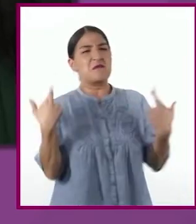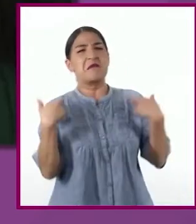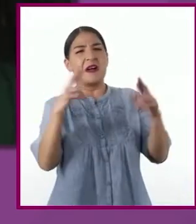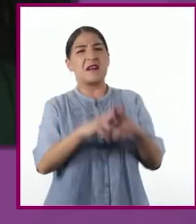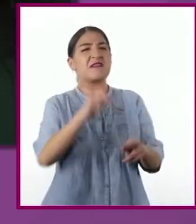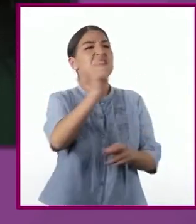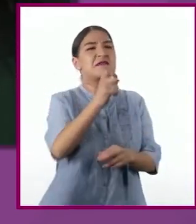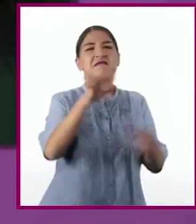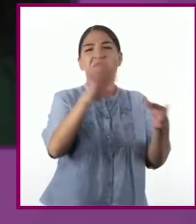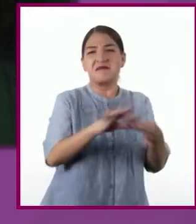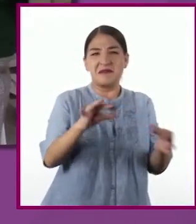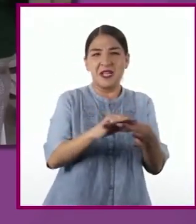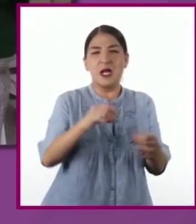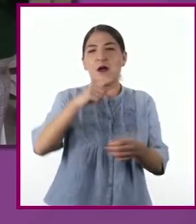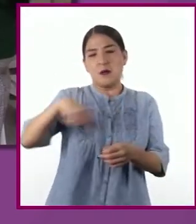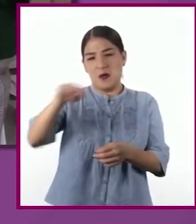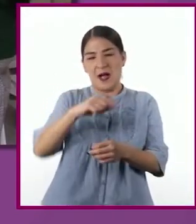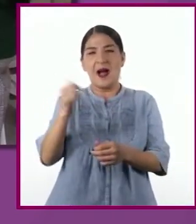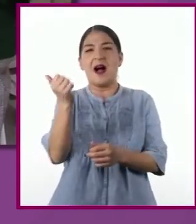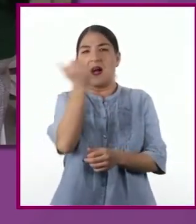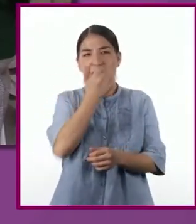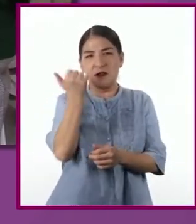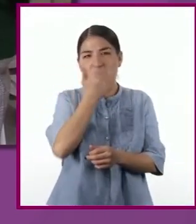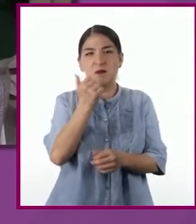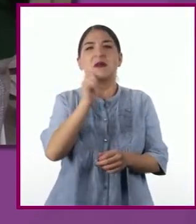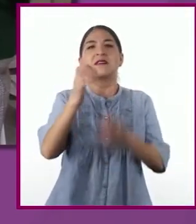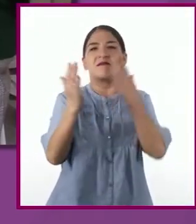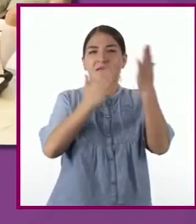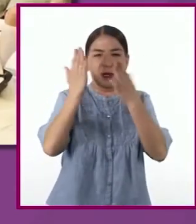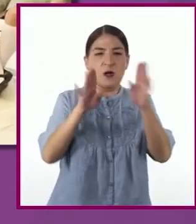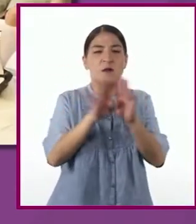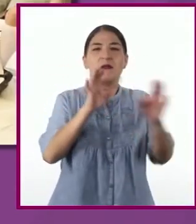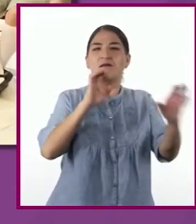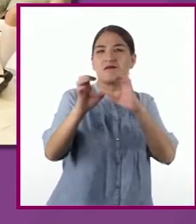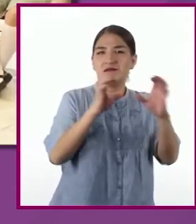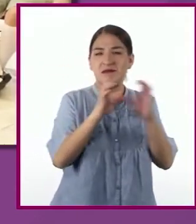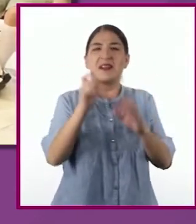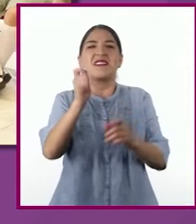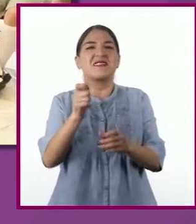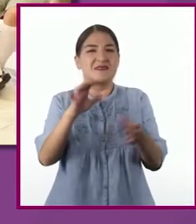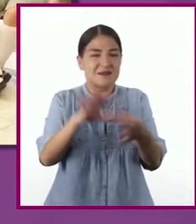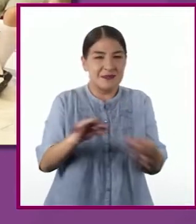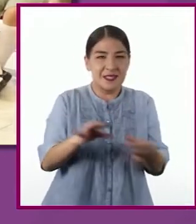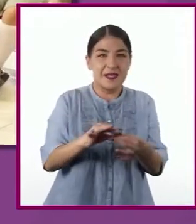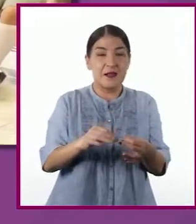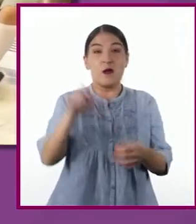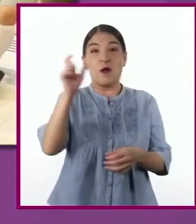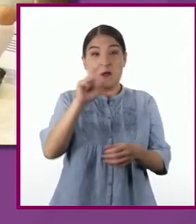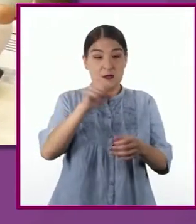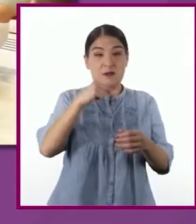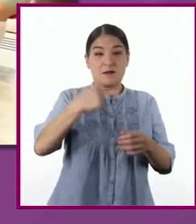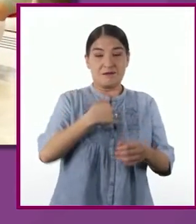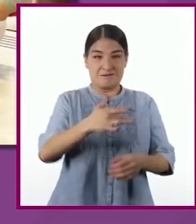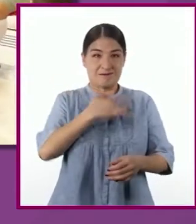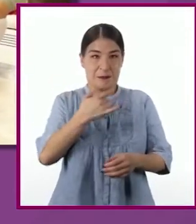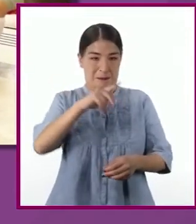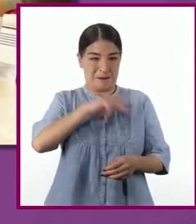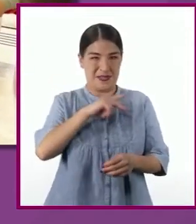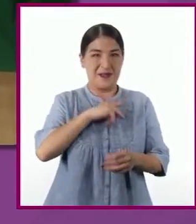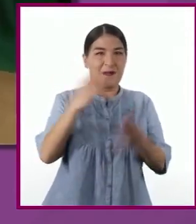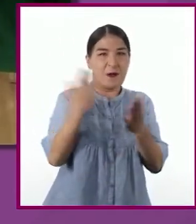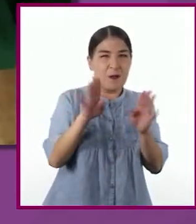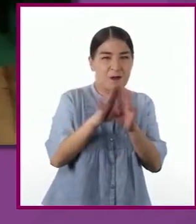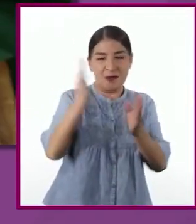y qué dicen los estudiantes en un clima de comunicación? Con la autoevaluación, podremos valorar los logros